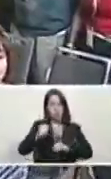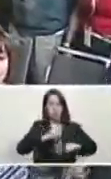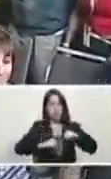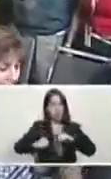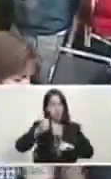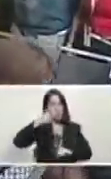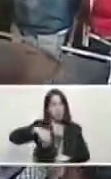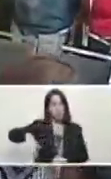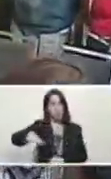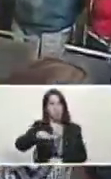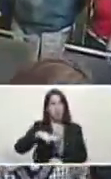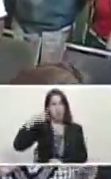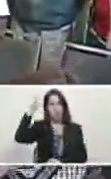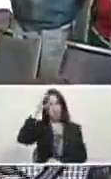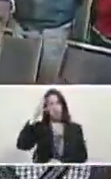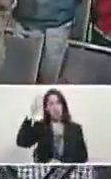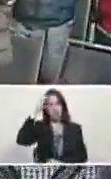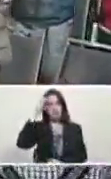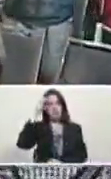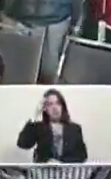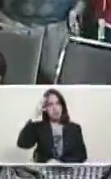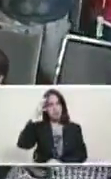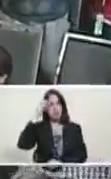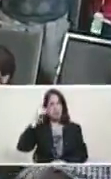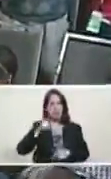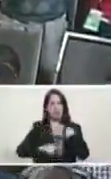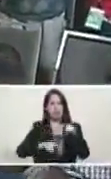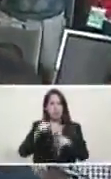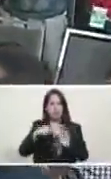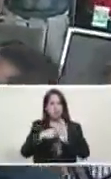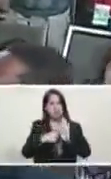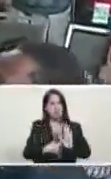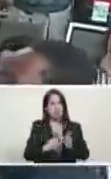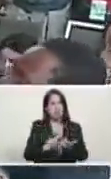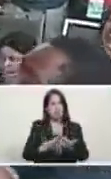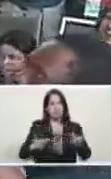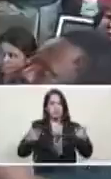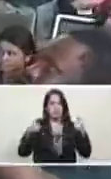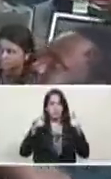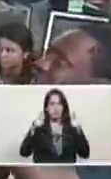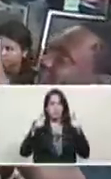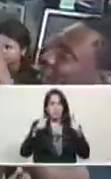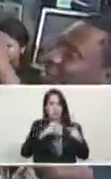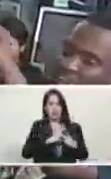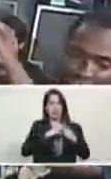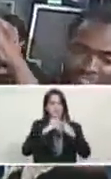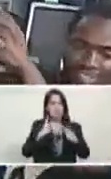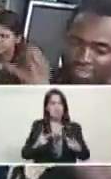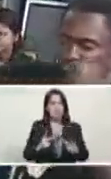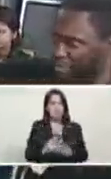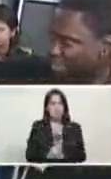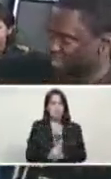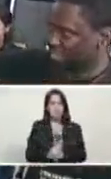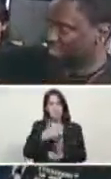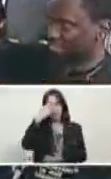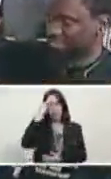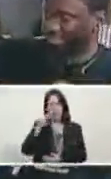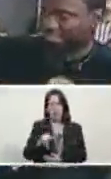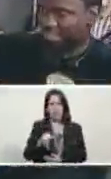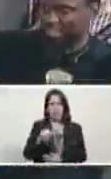que defender a la patria de los libertadores del coraje y la valentía creemos